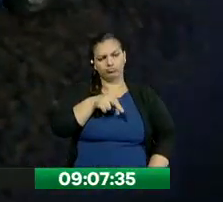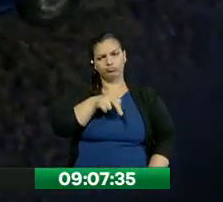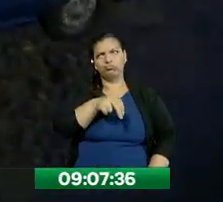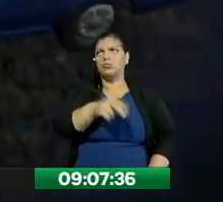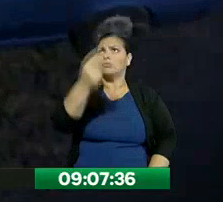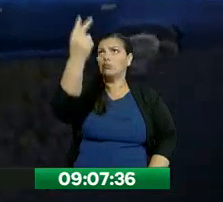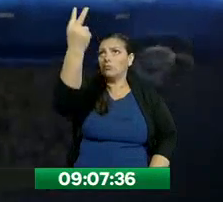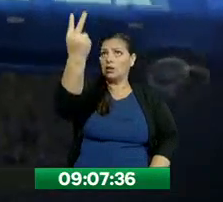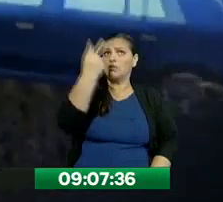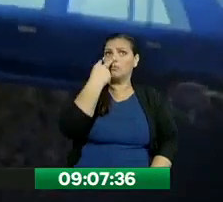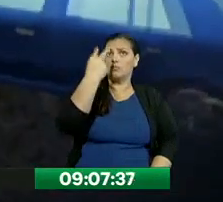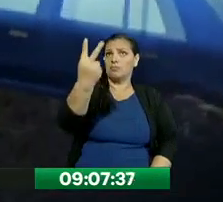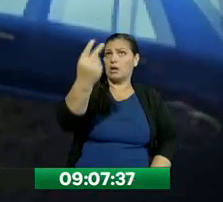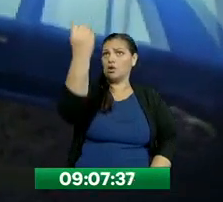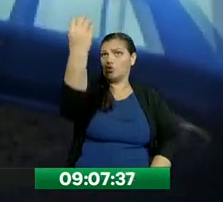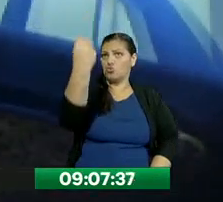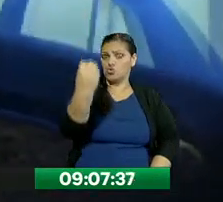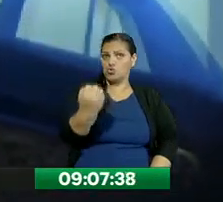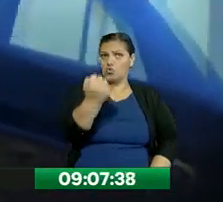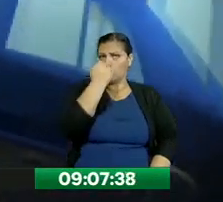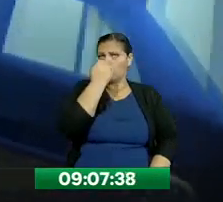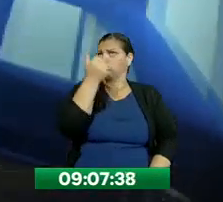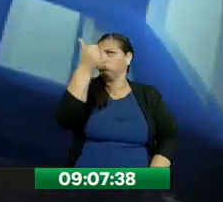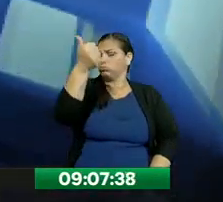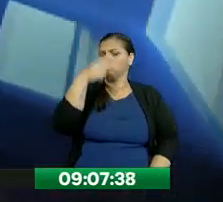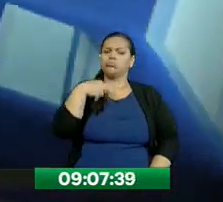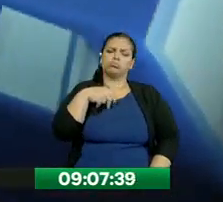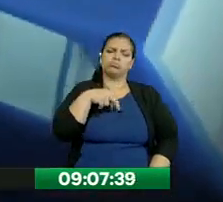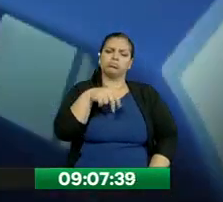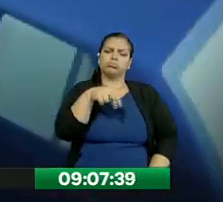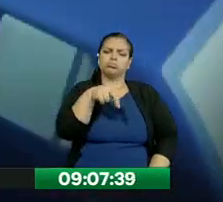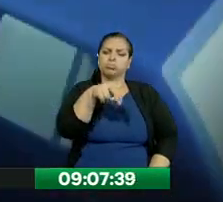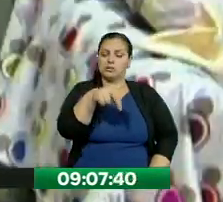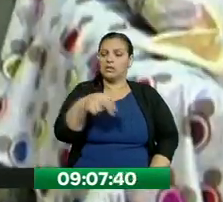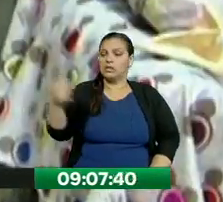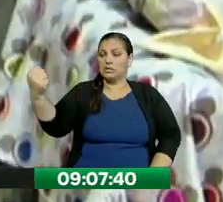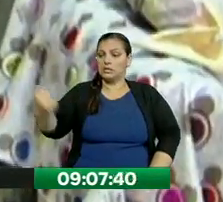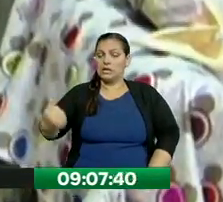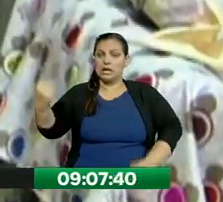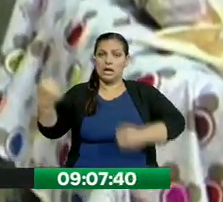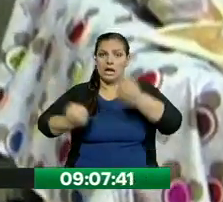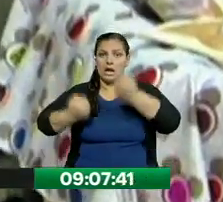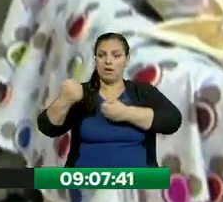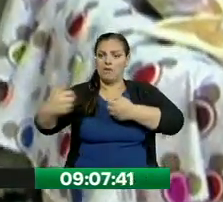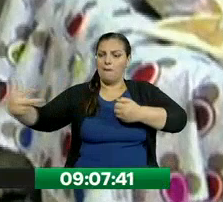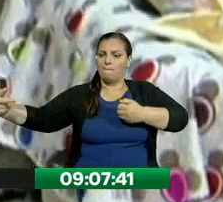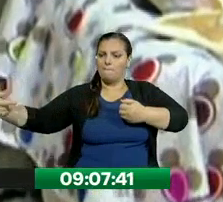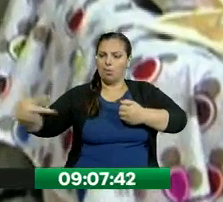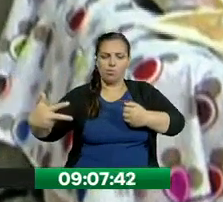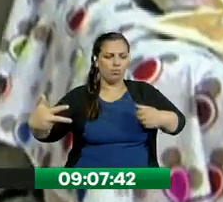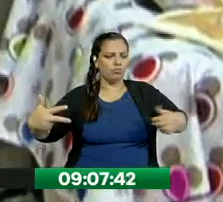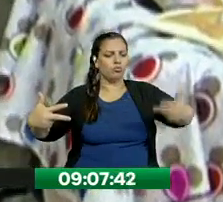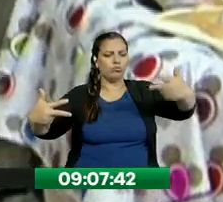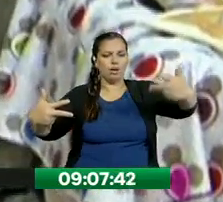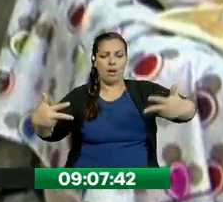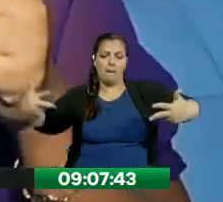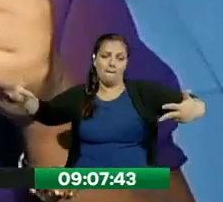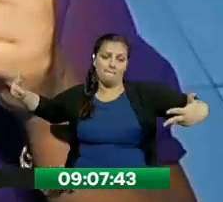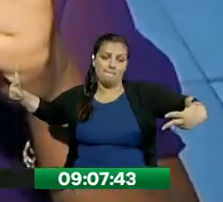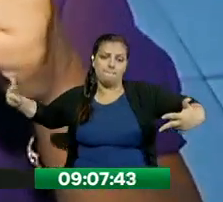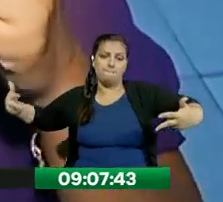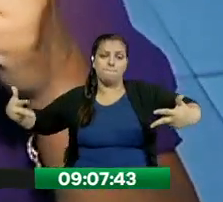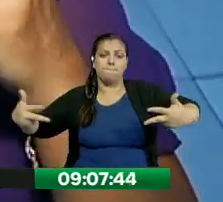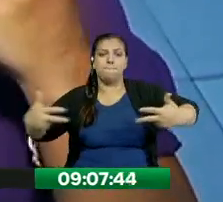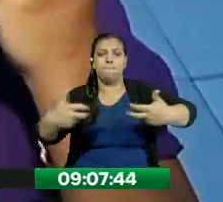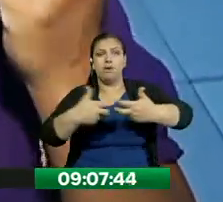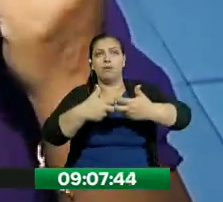luz roja del semáforo. Un automotor la impactó dando inicio a una larga lucha por adaptarse a su nueva vida.